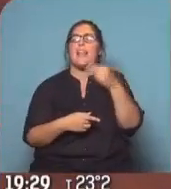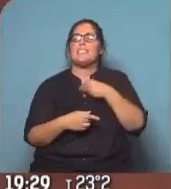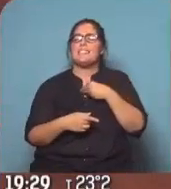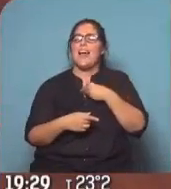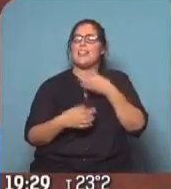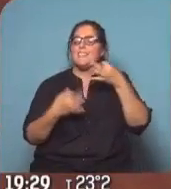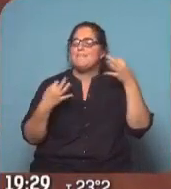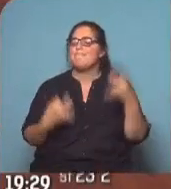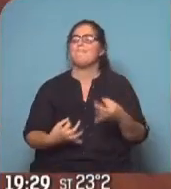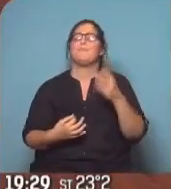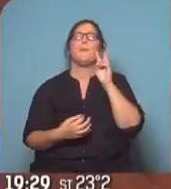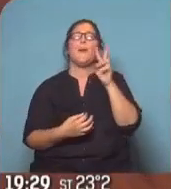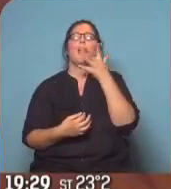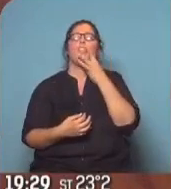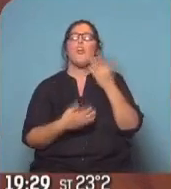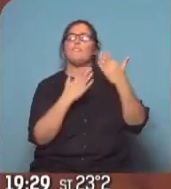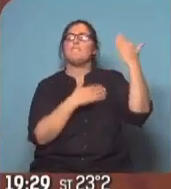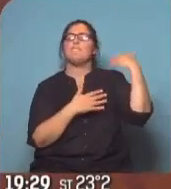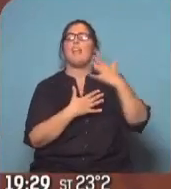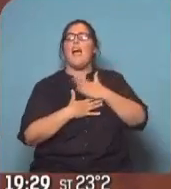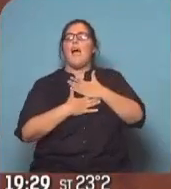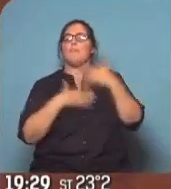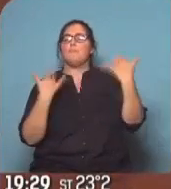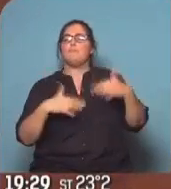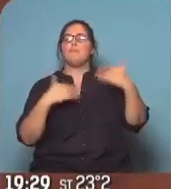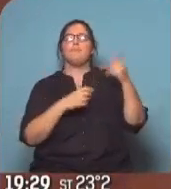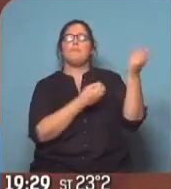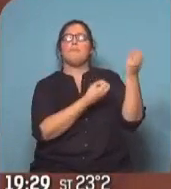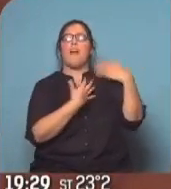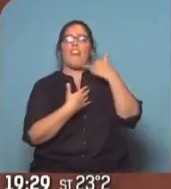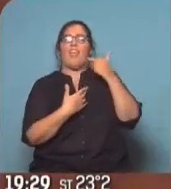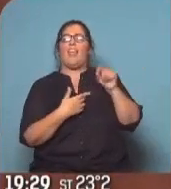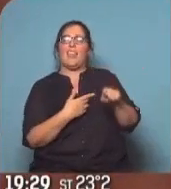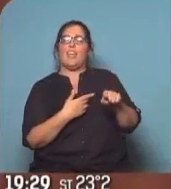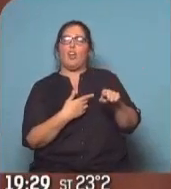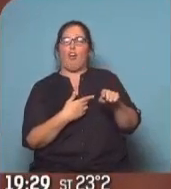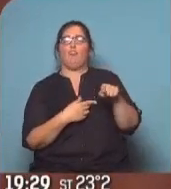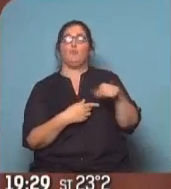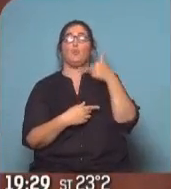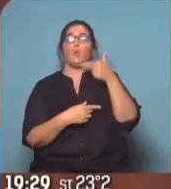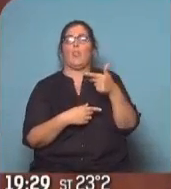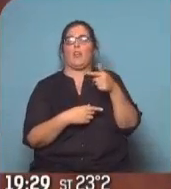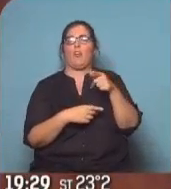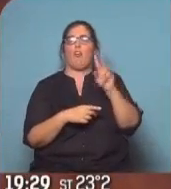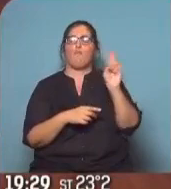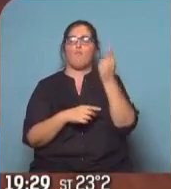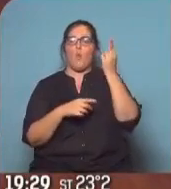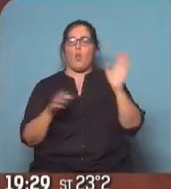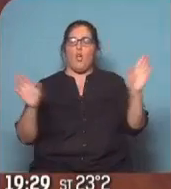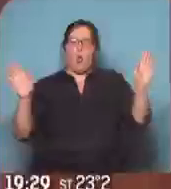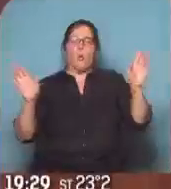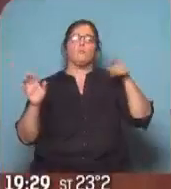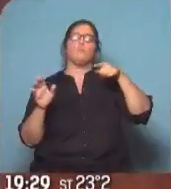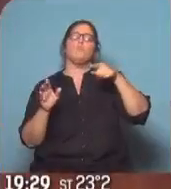contemplar un dios que nos amó tanto que envió a su hijo para salvarnos y este hijo murió en la cruz dando su vida hasta el extremo